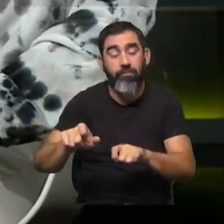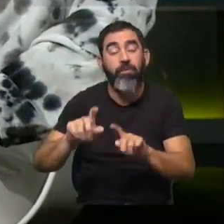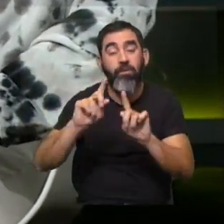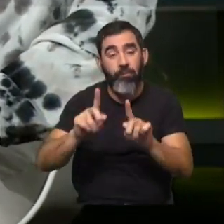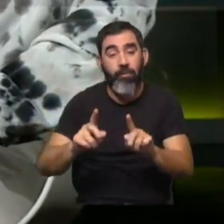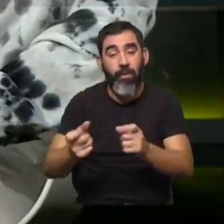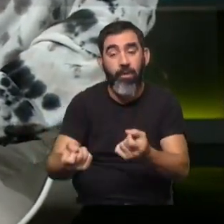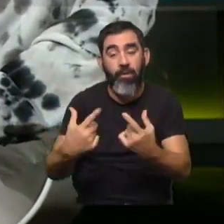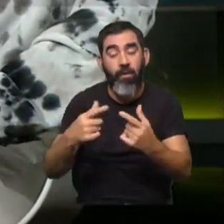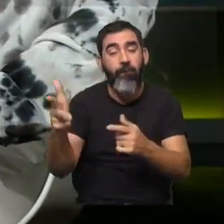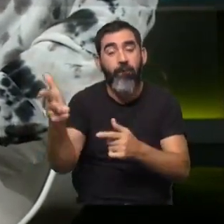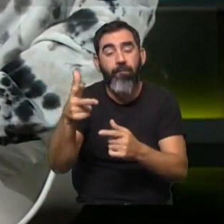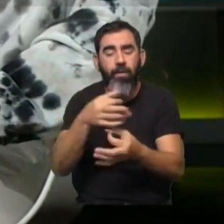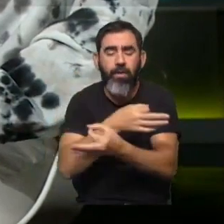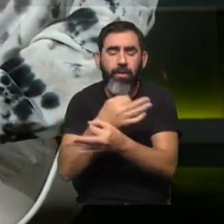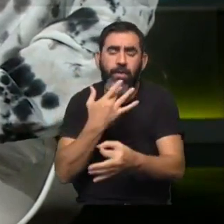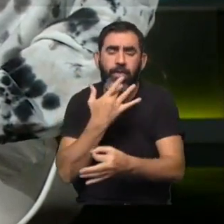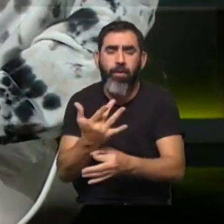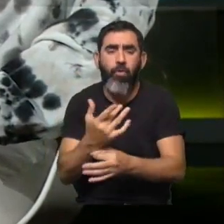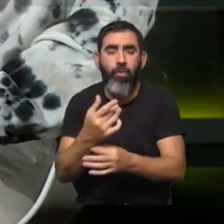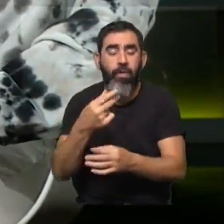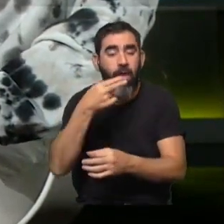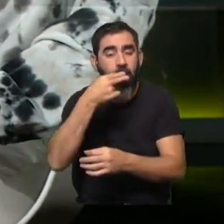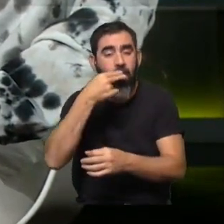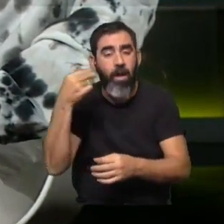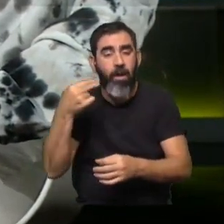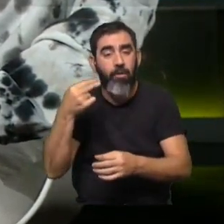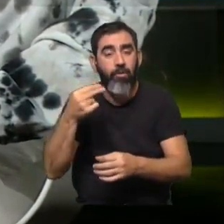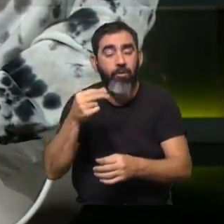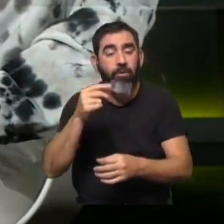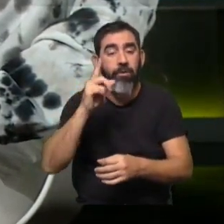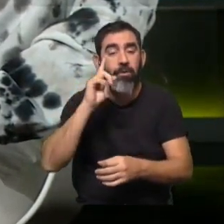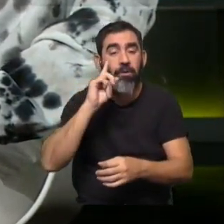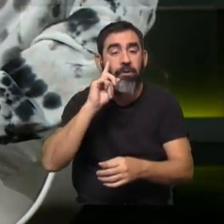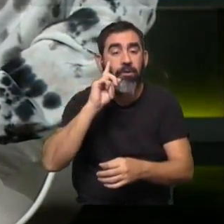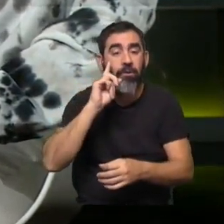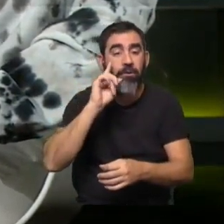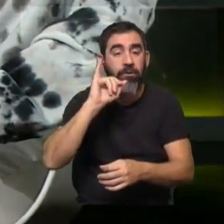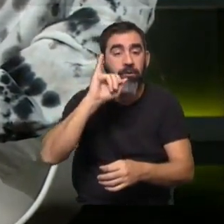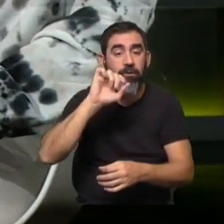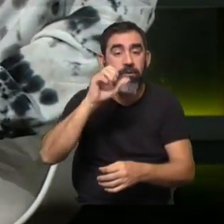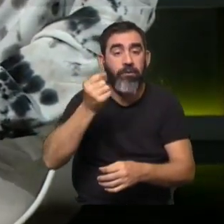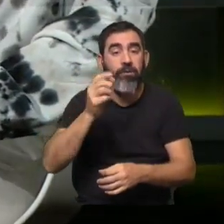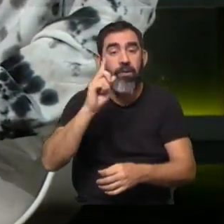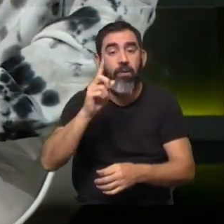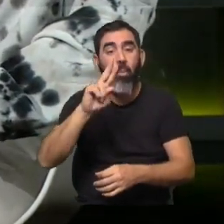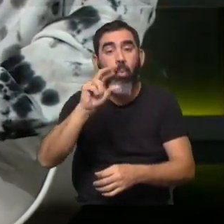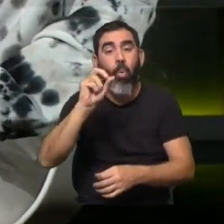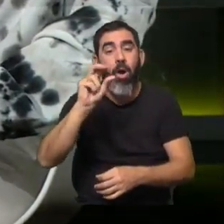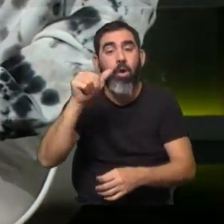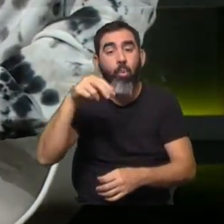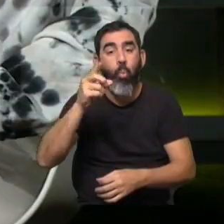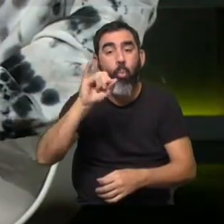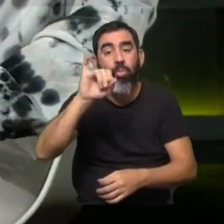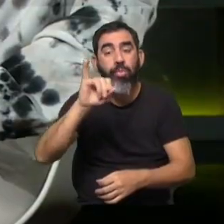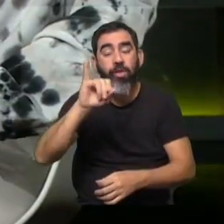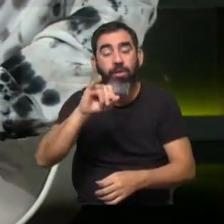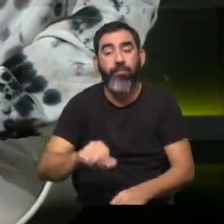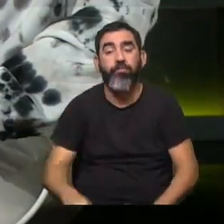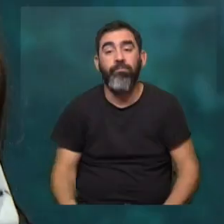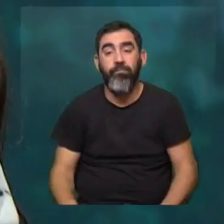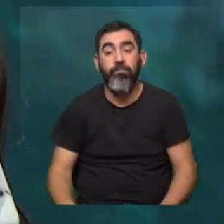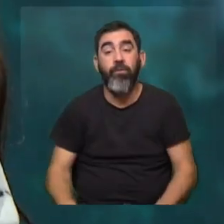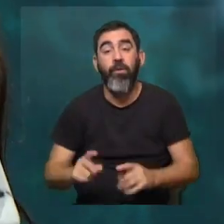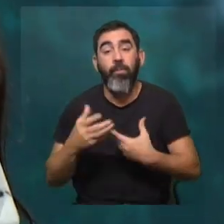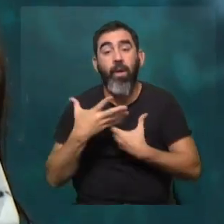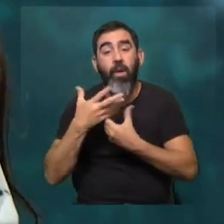nos ofreció un video espectacular de gato yaguarundí con las crías. Pero las crías estaba divino. Así que eso fue Y de después lujo. también a los que ayudaron